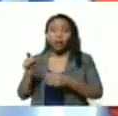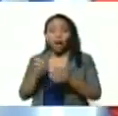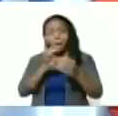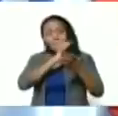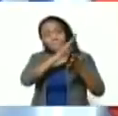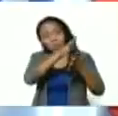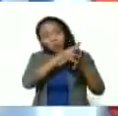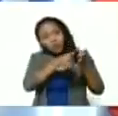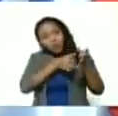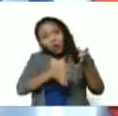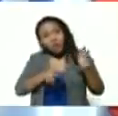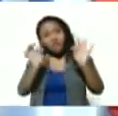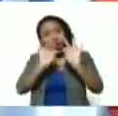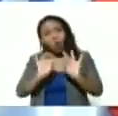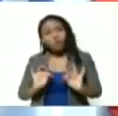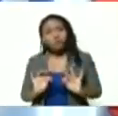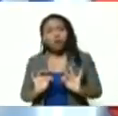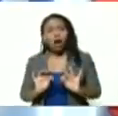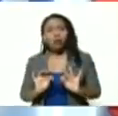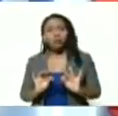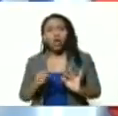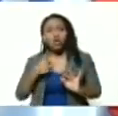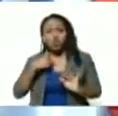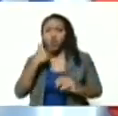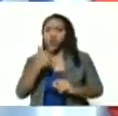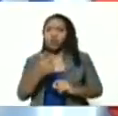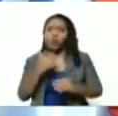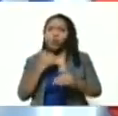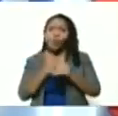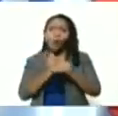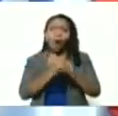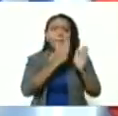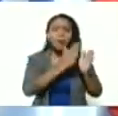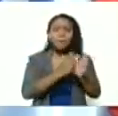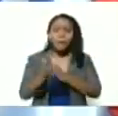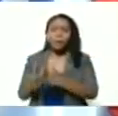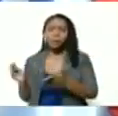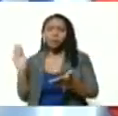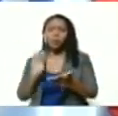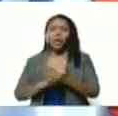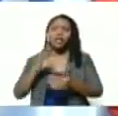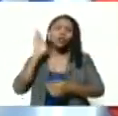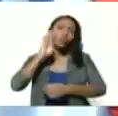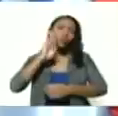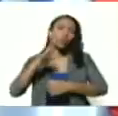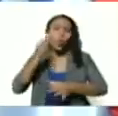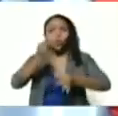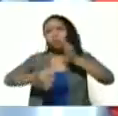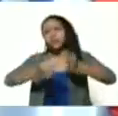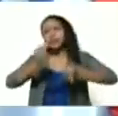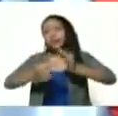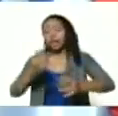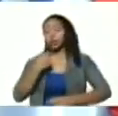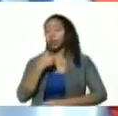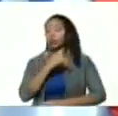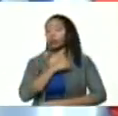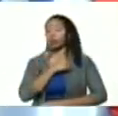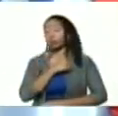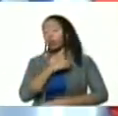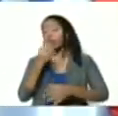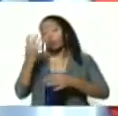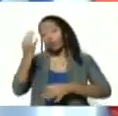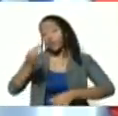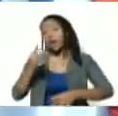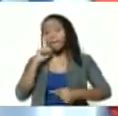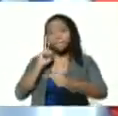estructurado de forma, yo diría, orgánica, para malponer la justicia. Y nosotros obviamente